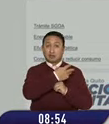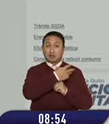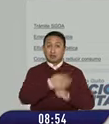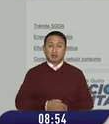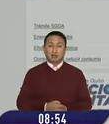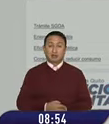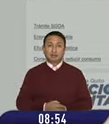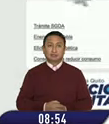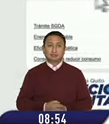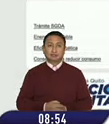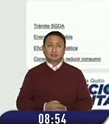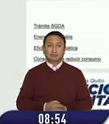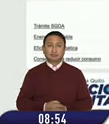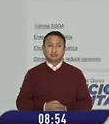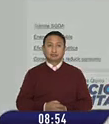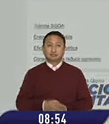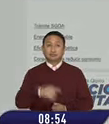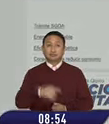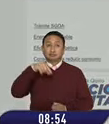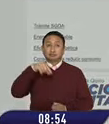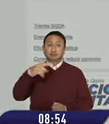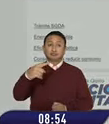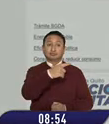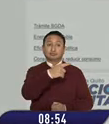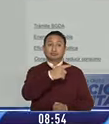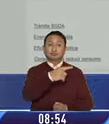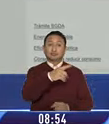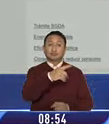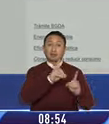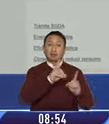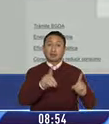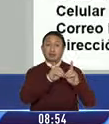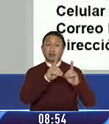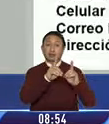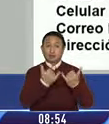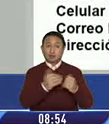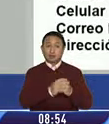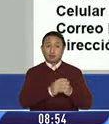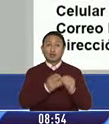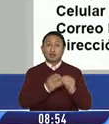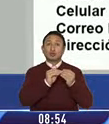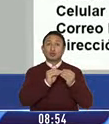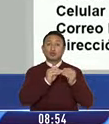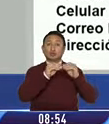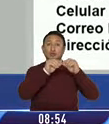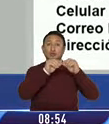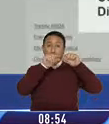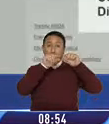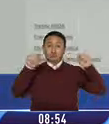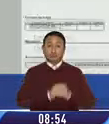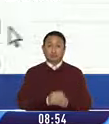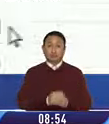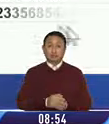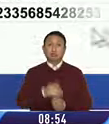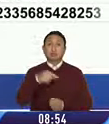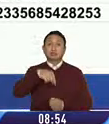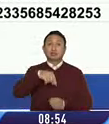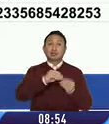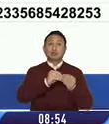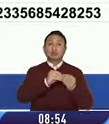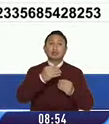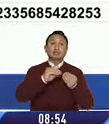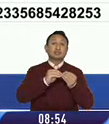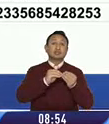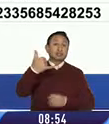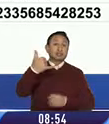www.eq.com.es y buscar el apartado Actualización de datos, ingresar el número de cuenta contrato y registrar el número de celular y